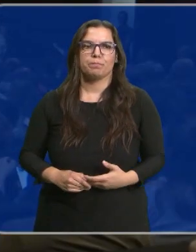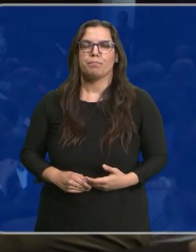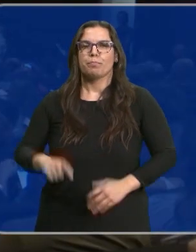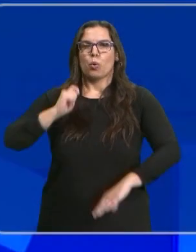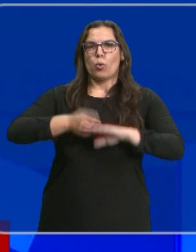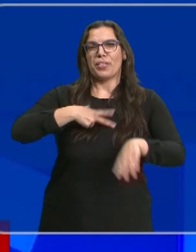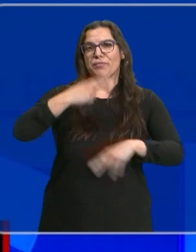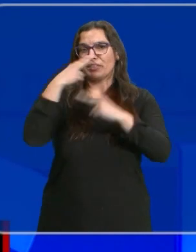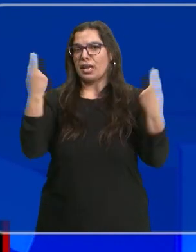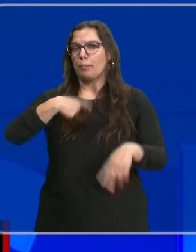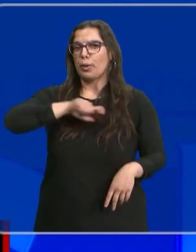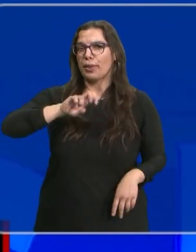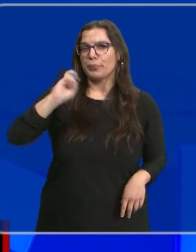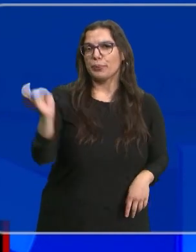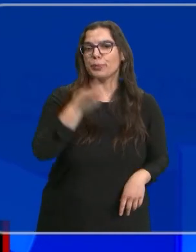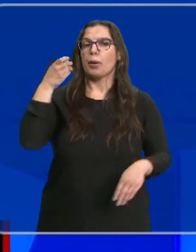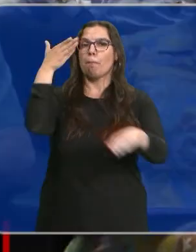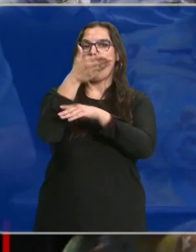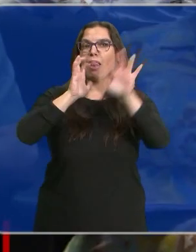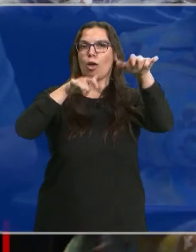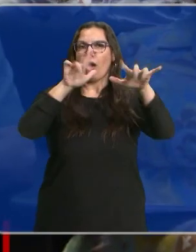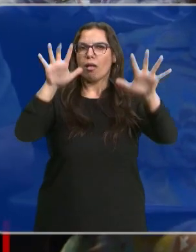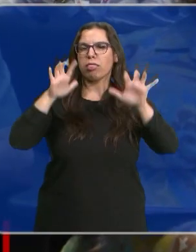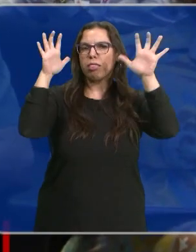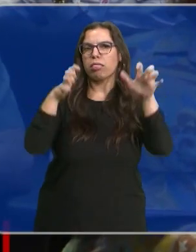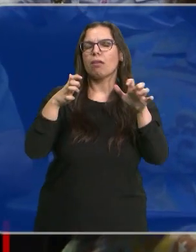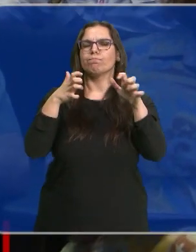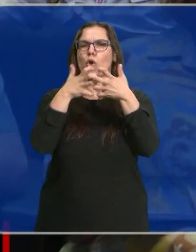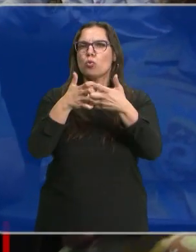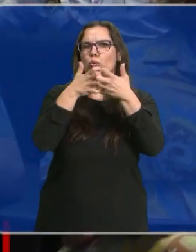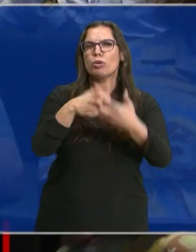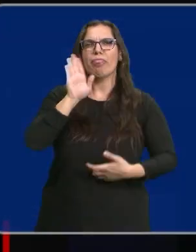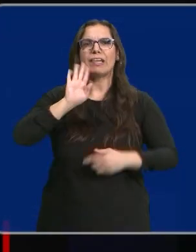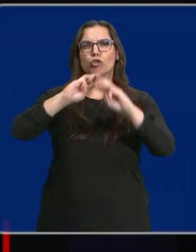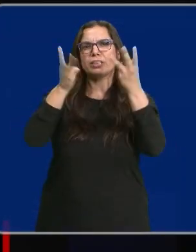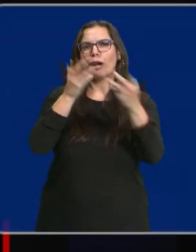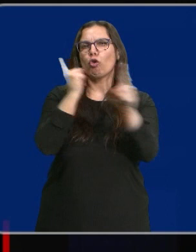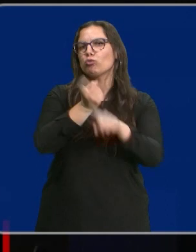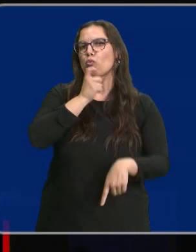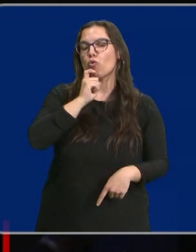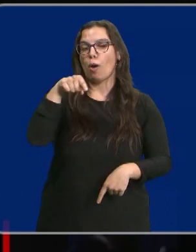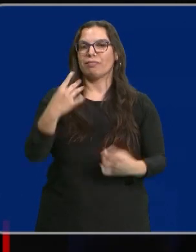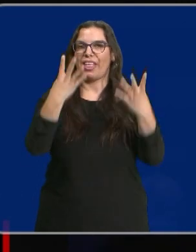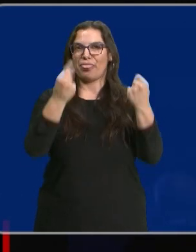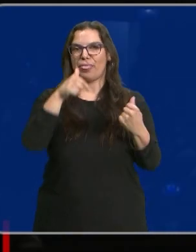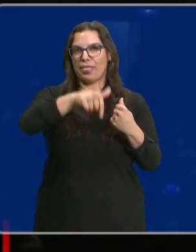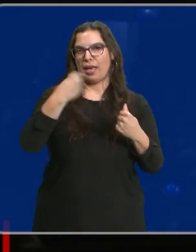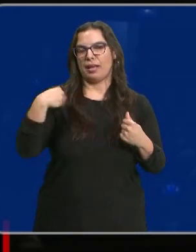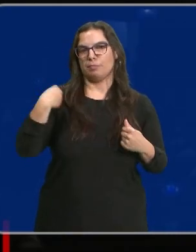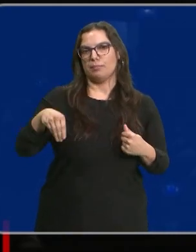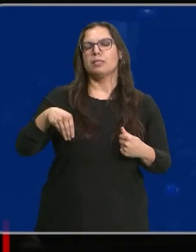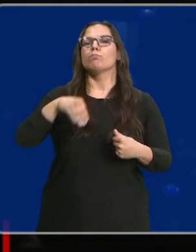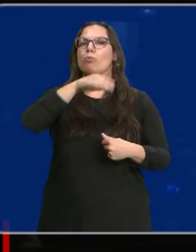Jueces, fiscales y policías aprenden en León cómo luchar contra los ciberdelitos. Lo hacen durante 10 días aquí en el Summer